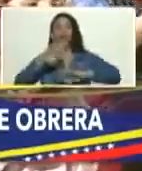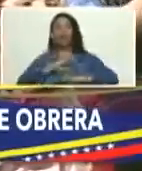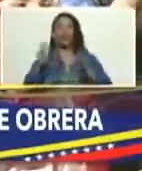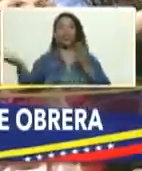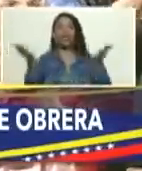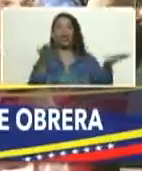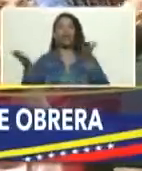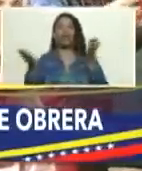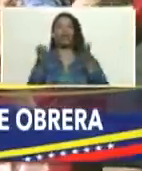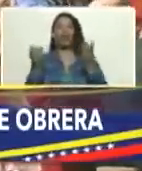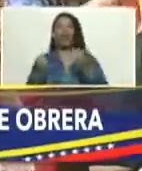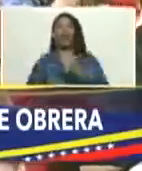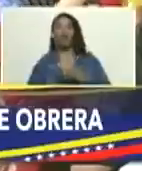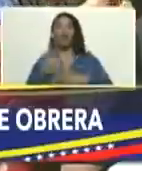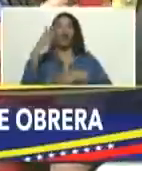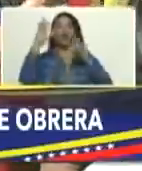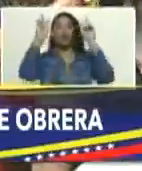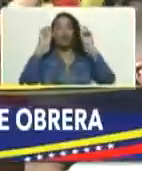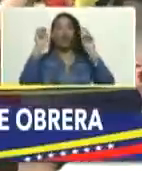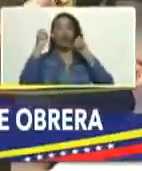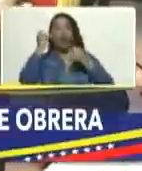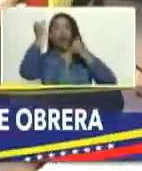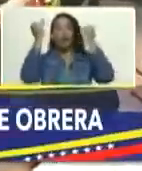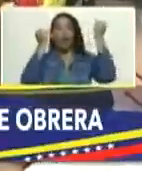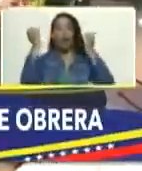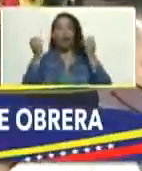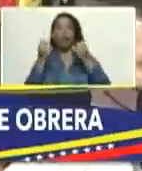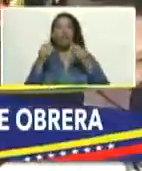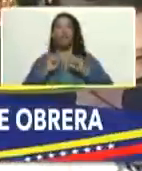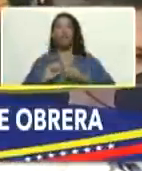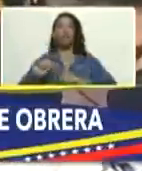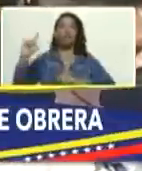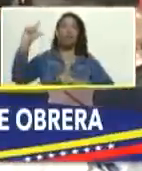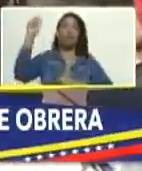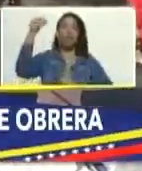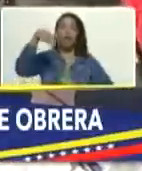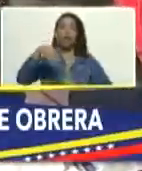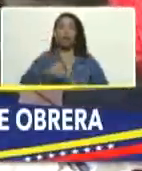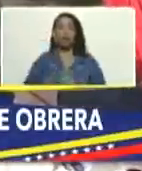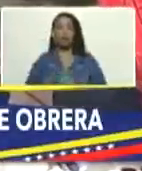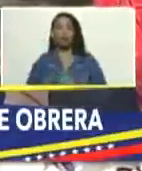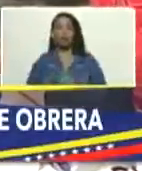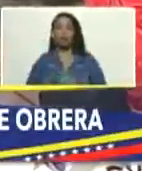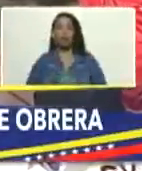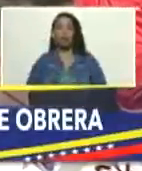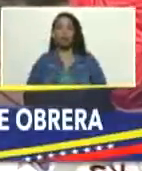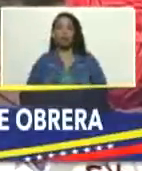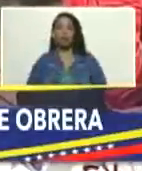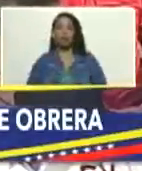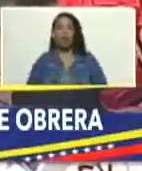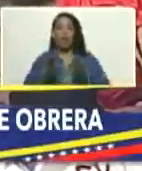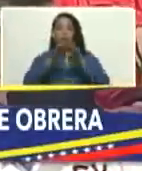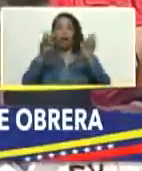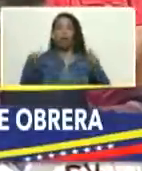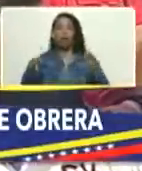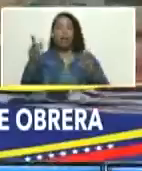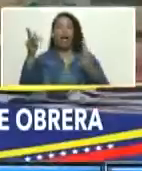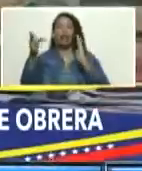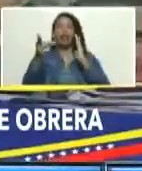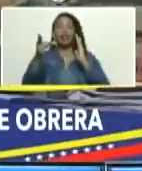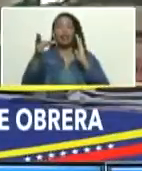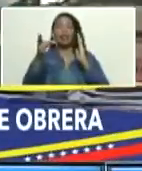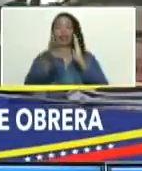servicios, la creación de servicios y de riqueza. La mesa técnica de